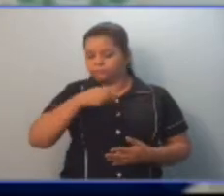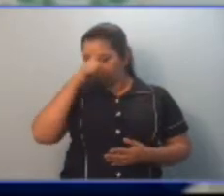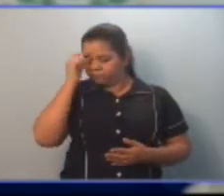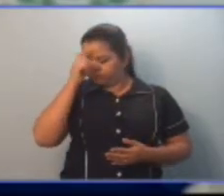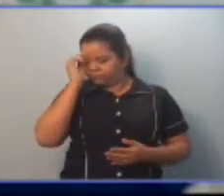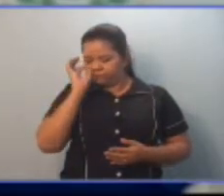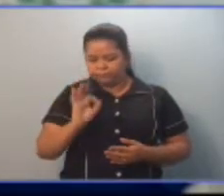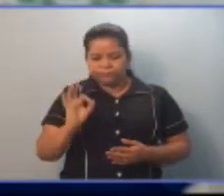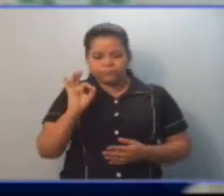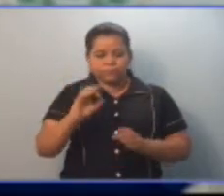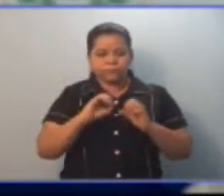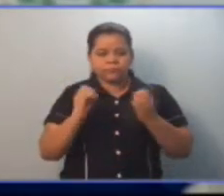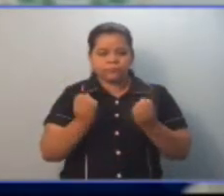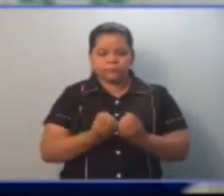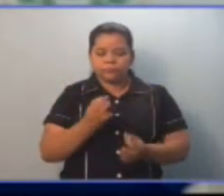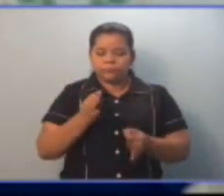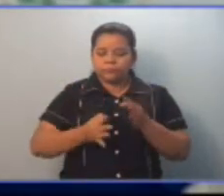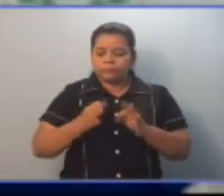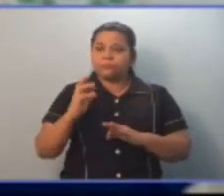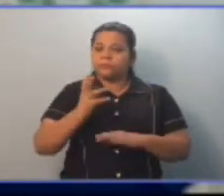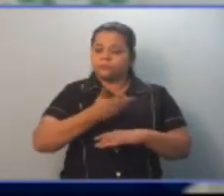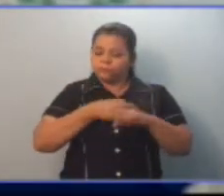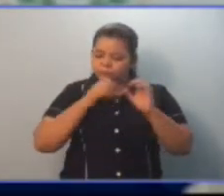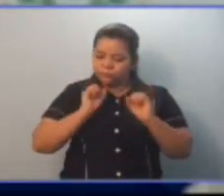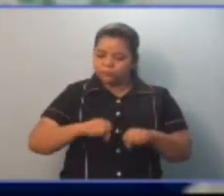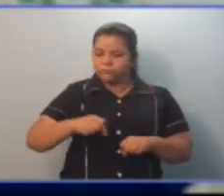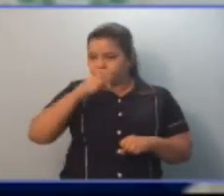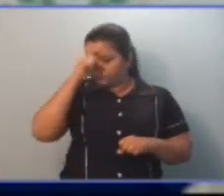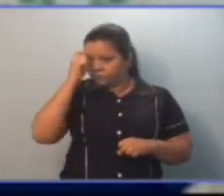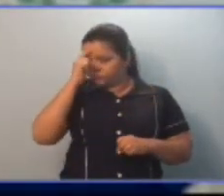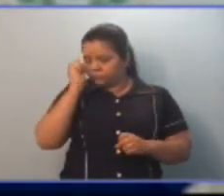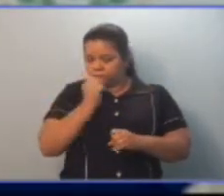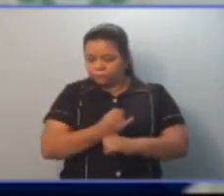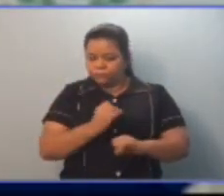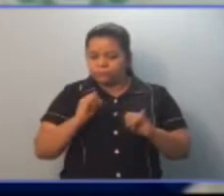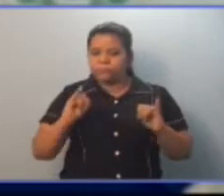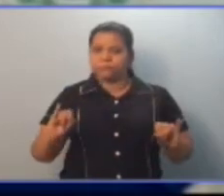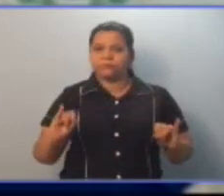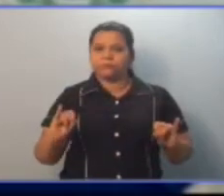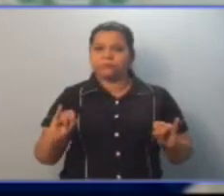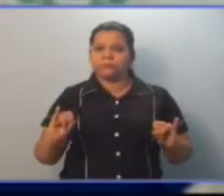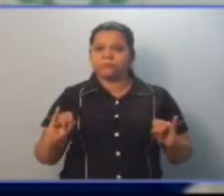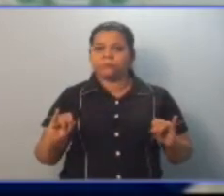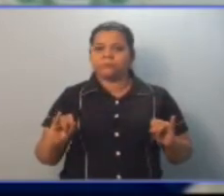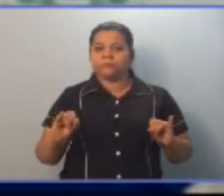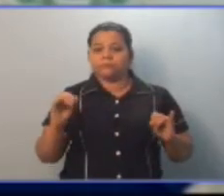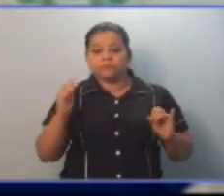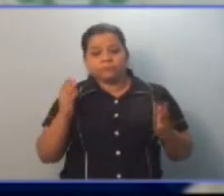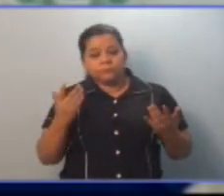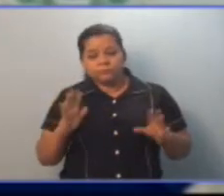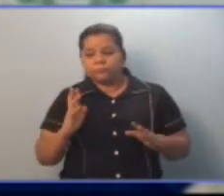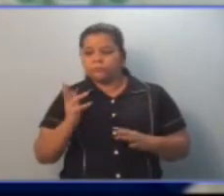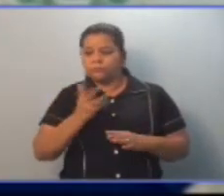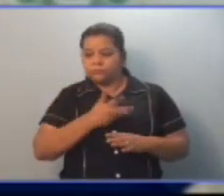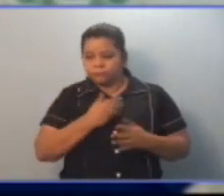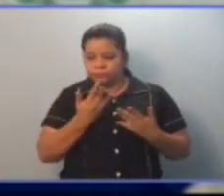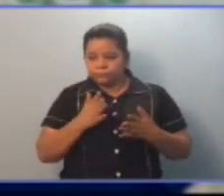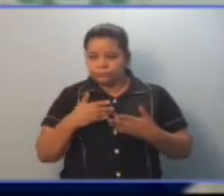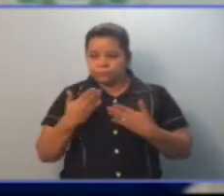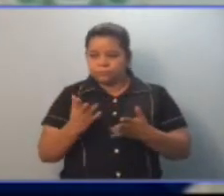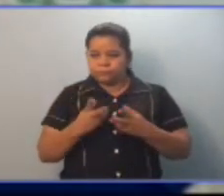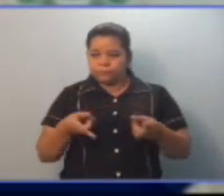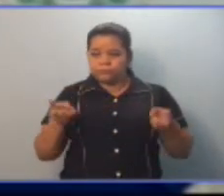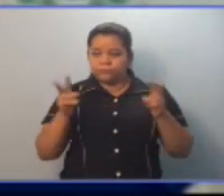funcionamiento del órgano judicial trabajar con plena independencia, en esa medida que se introyecten esos valores